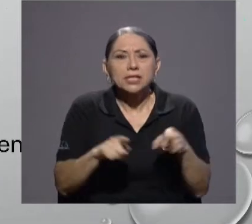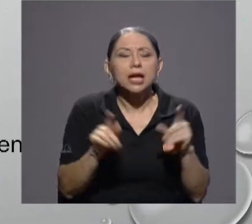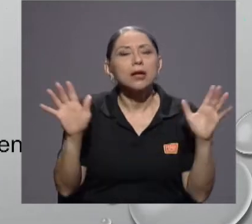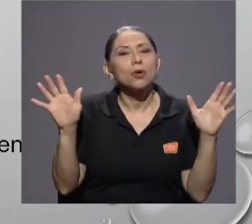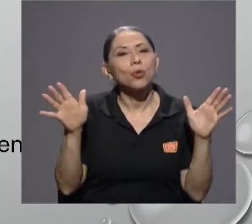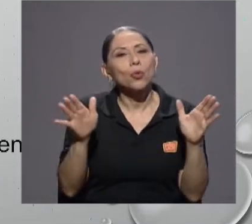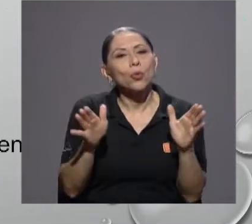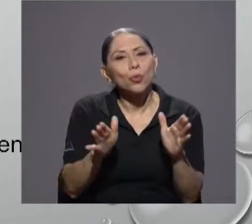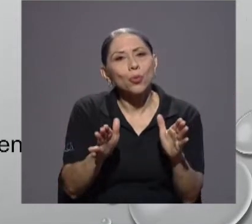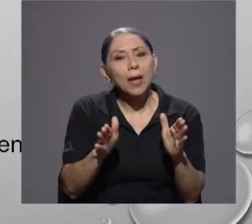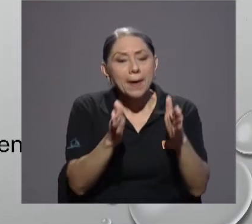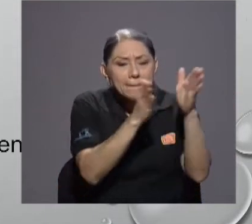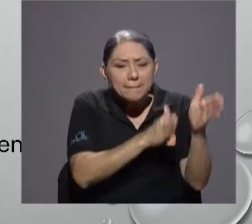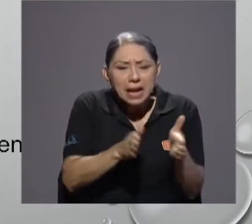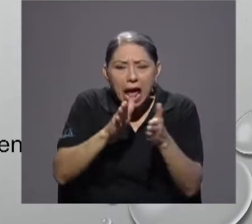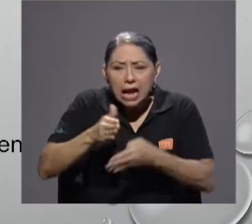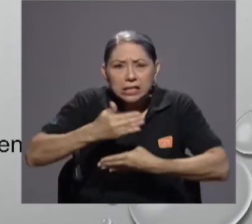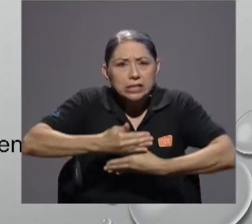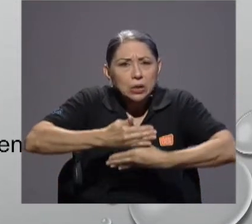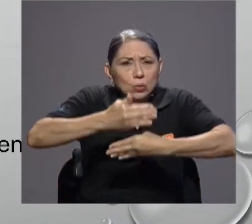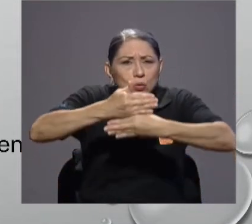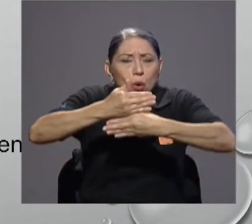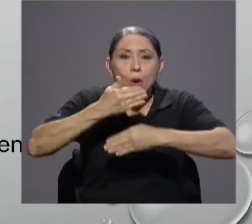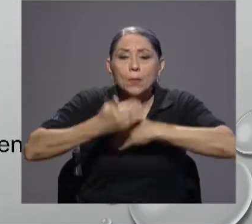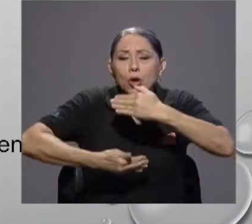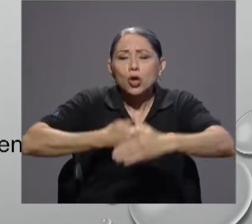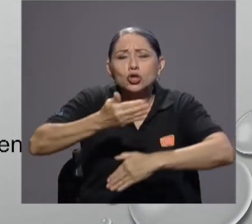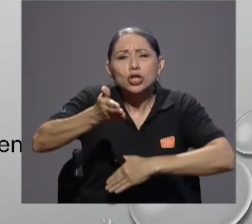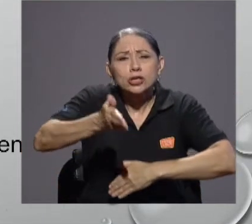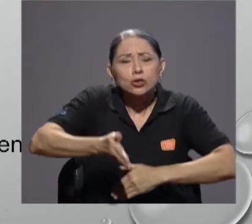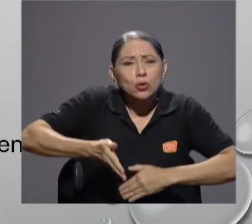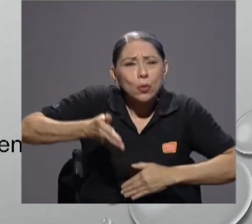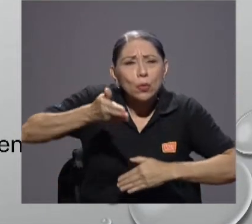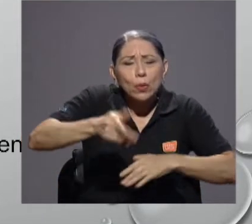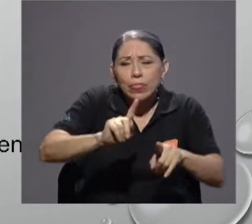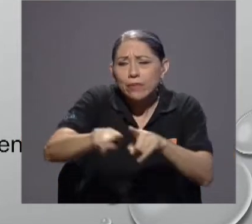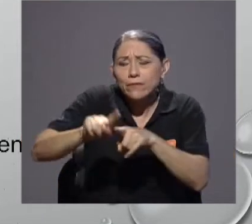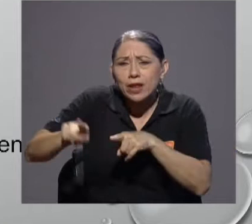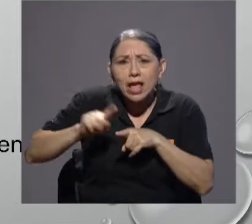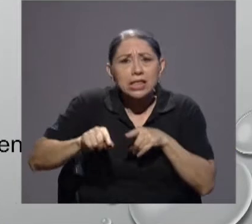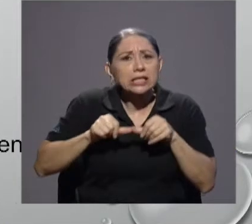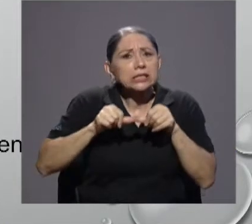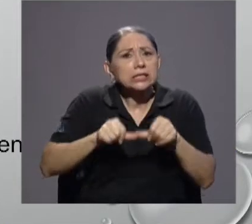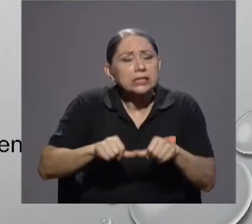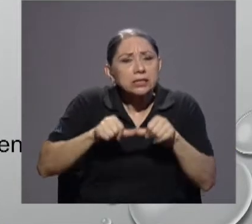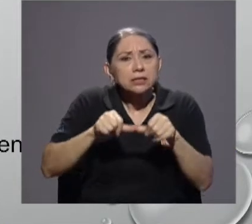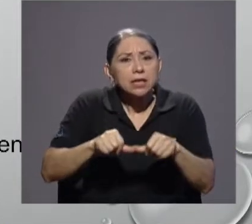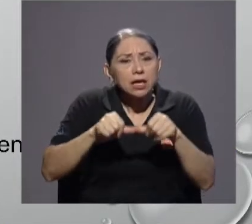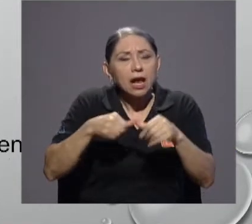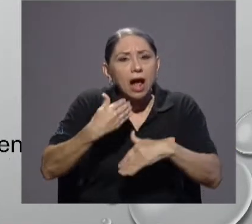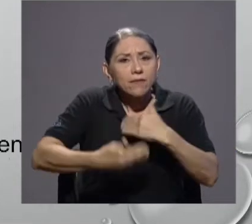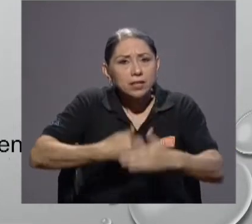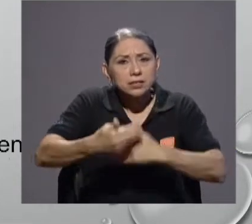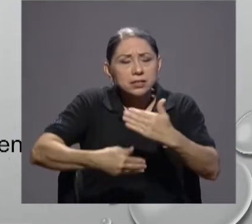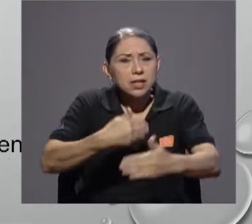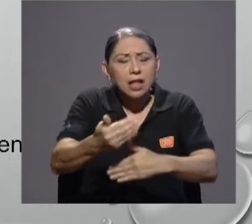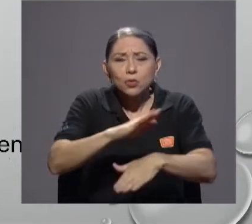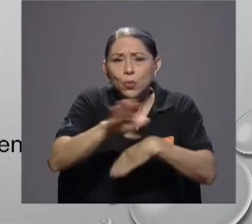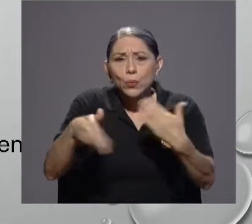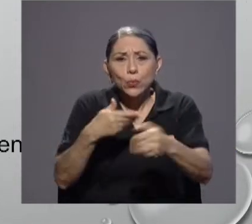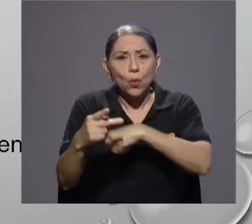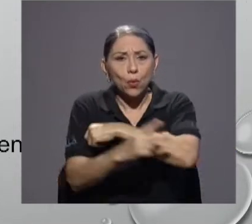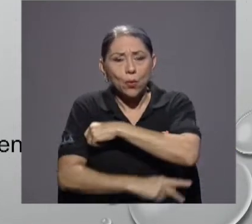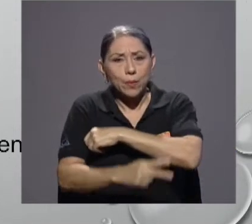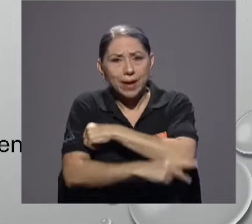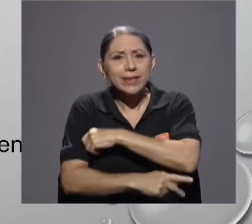los procesos burocráticos asociados a esto, como IFAS, etcétera, siguen avanzando en prácticamente todo el